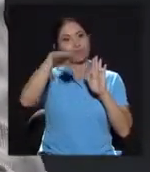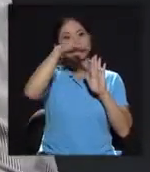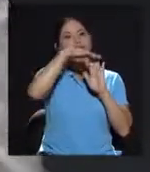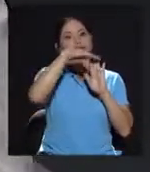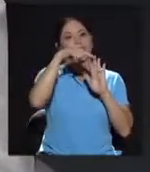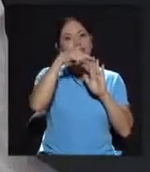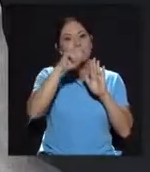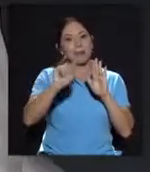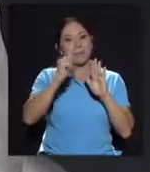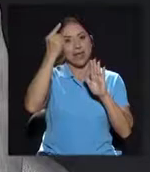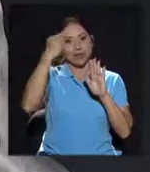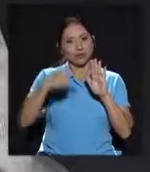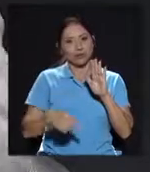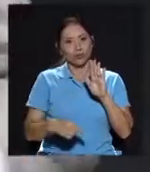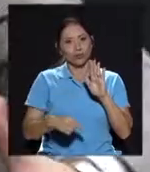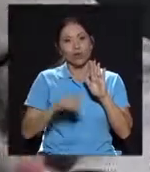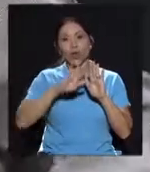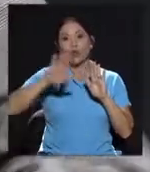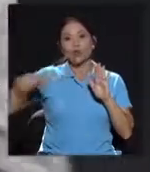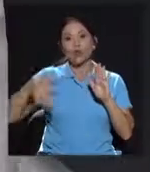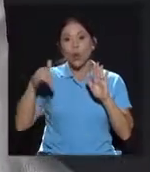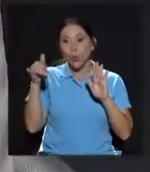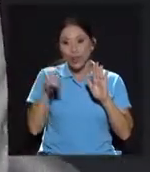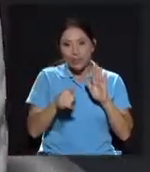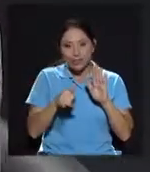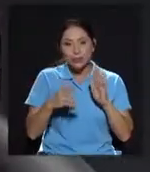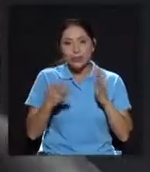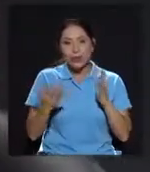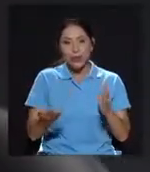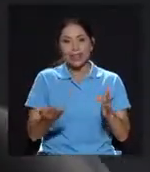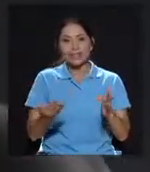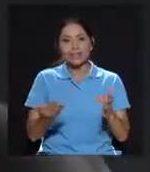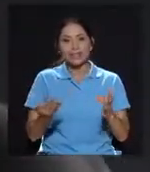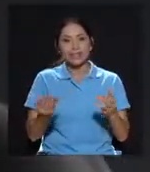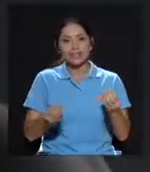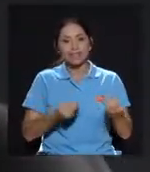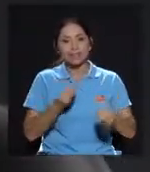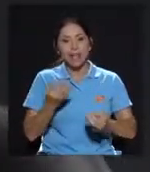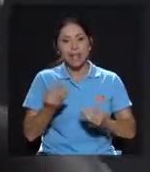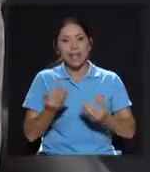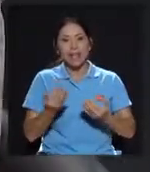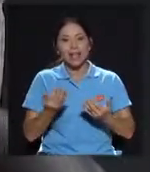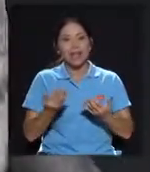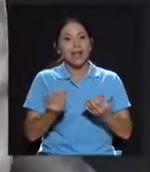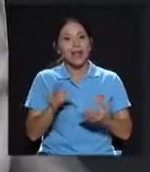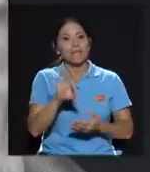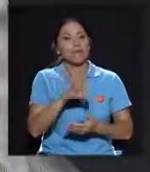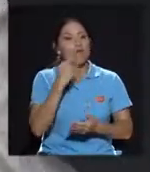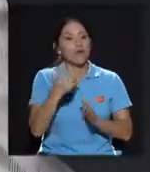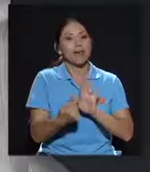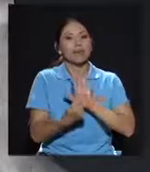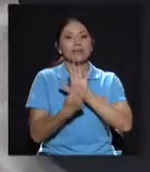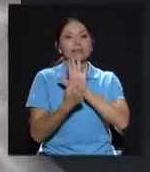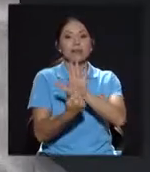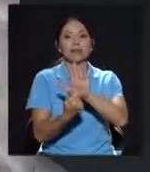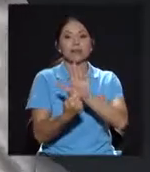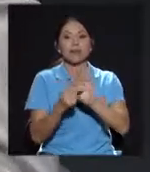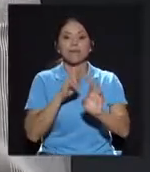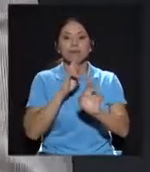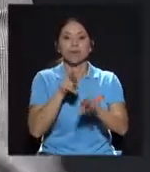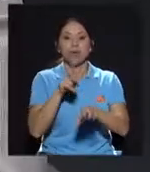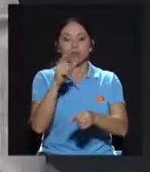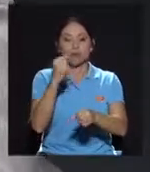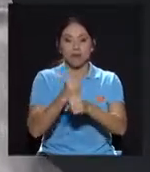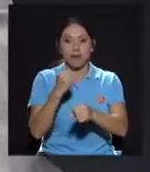todo esto creo que pues es básicamente la expresión el resultado de un trabajo donde